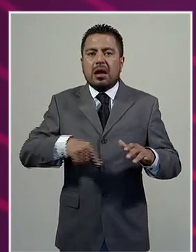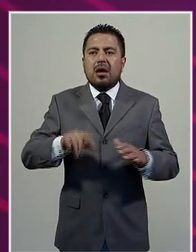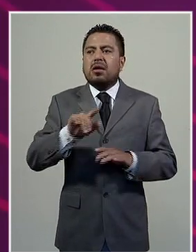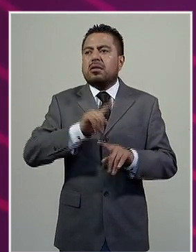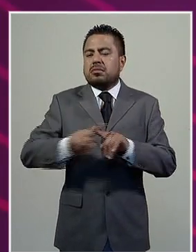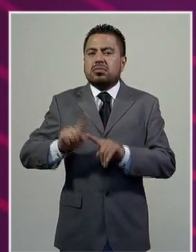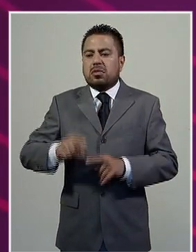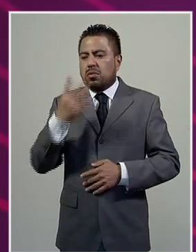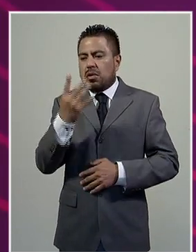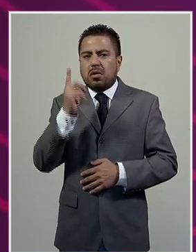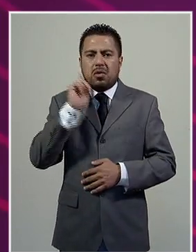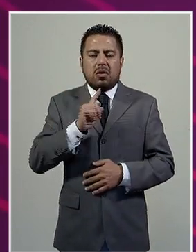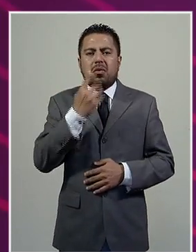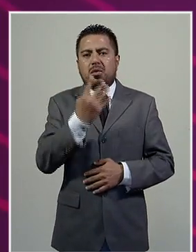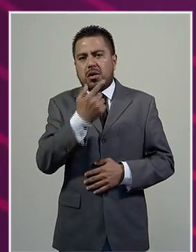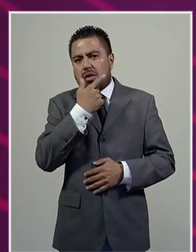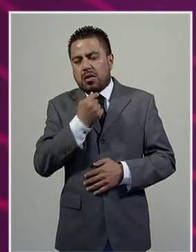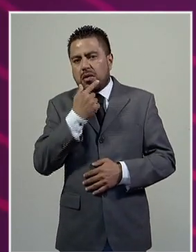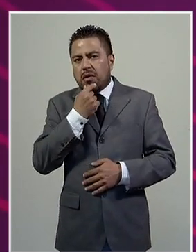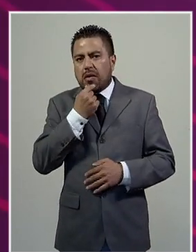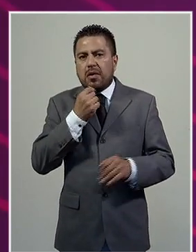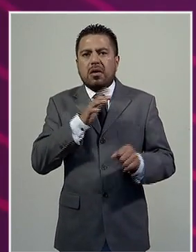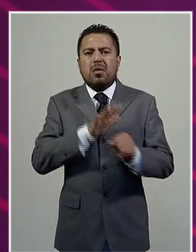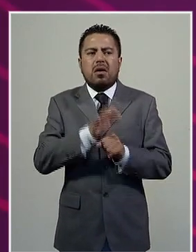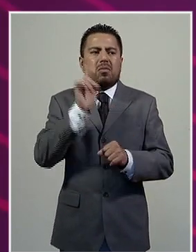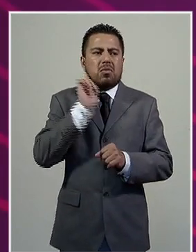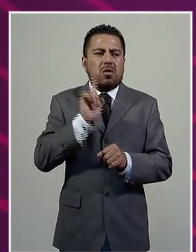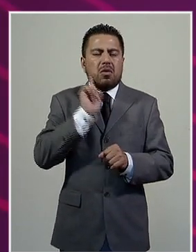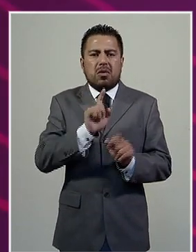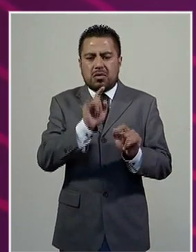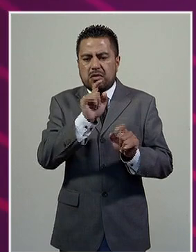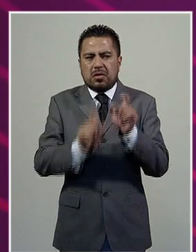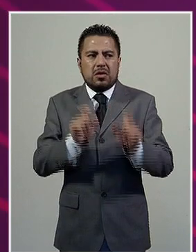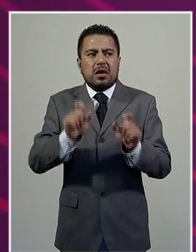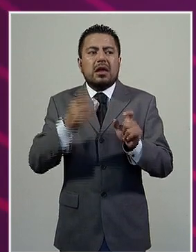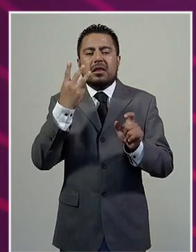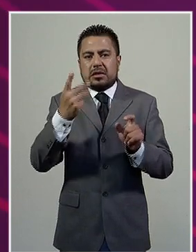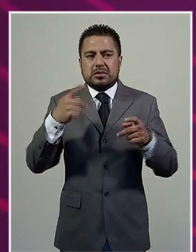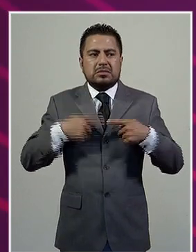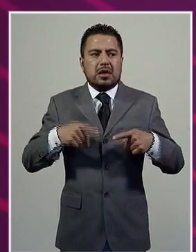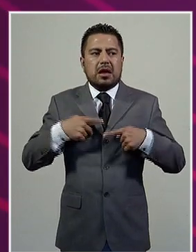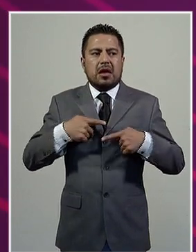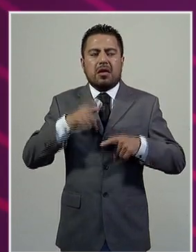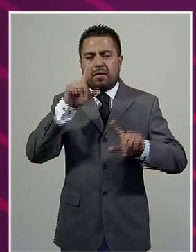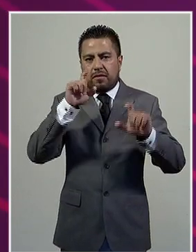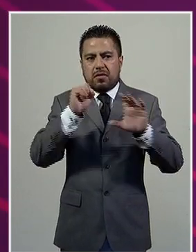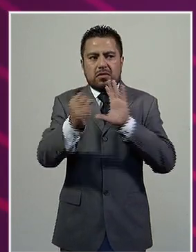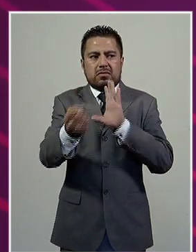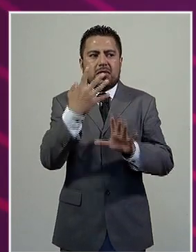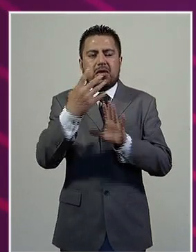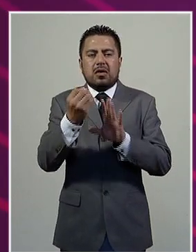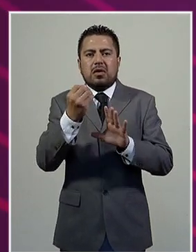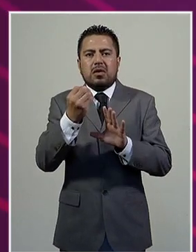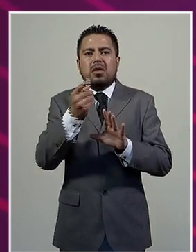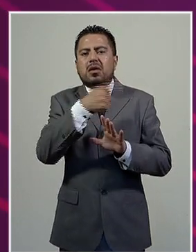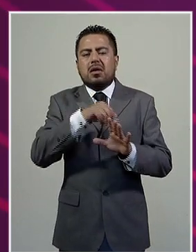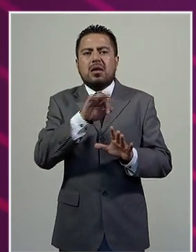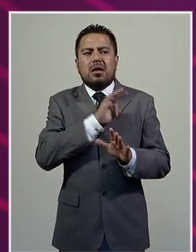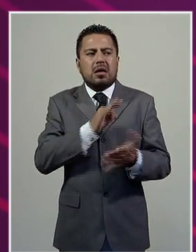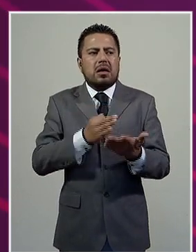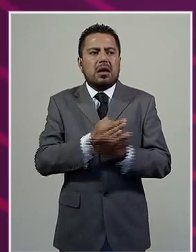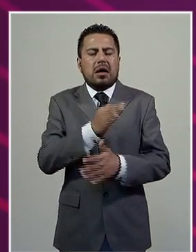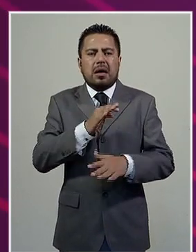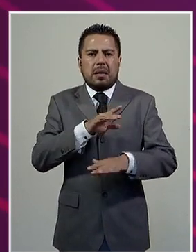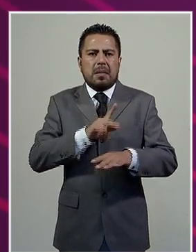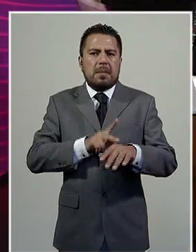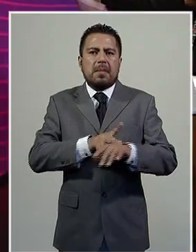variaban, eran 4 hombres, 4 mujeres. De las mujeres eran 3 personas con foto, iban desde un tono de piel